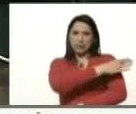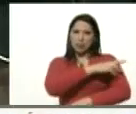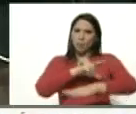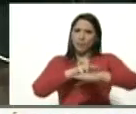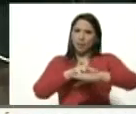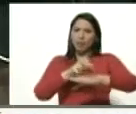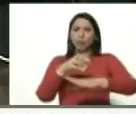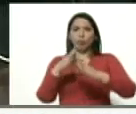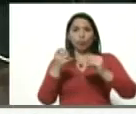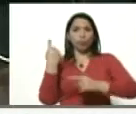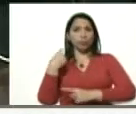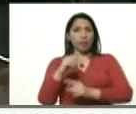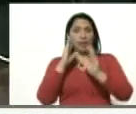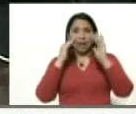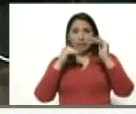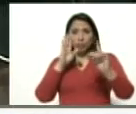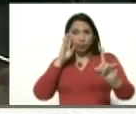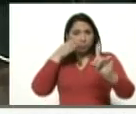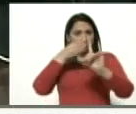tienen